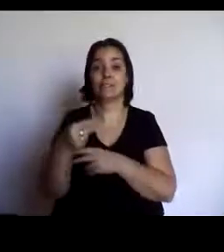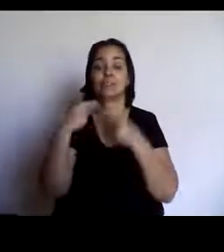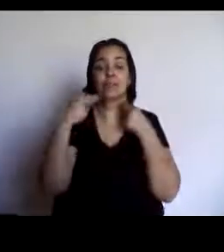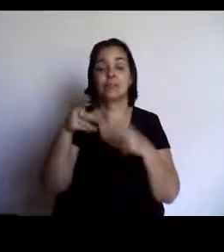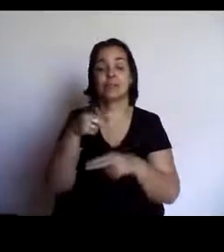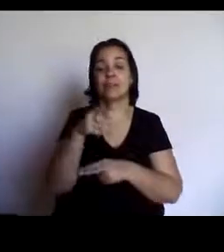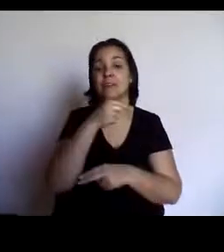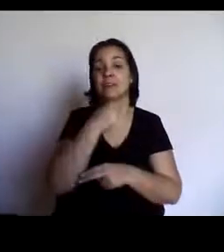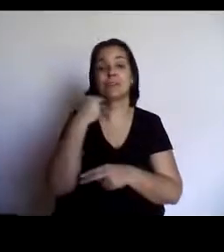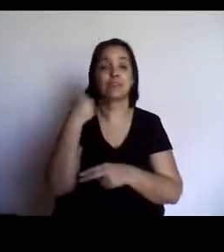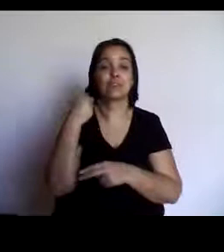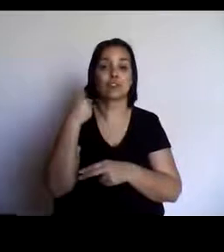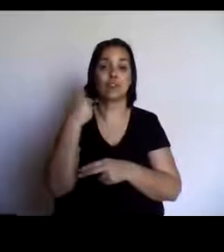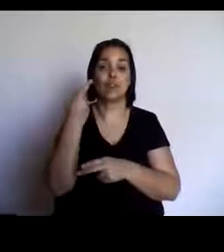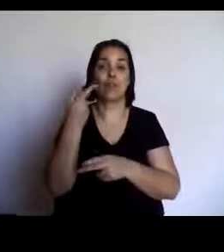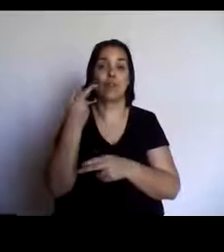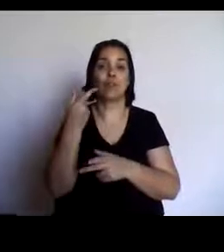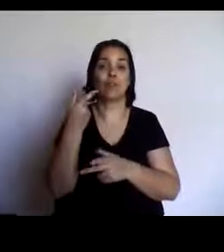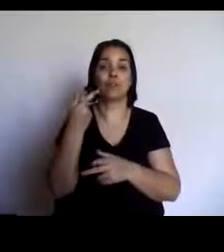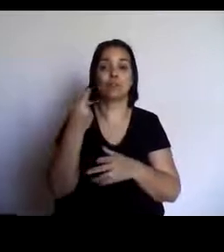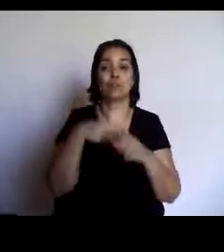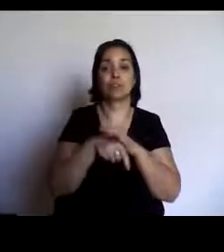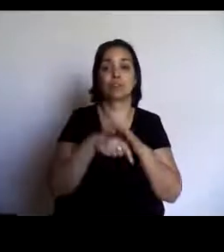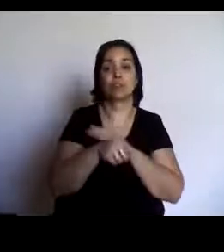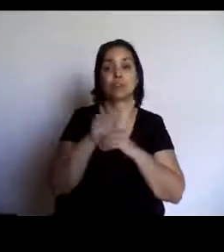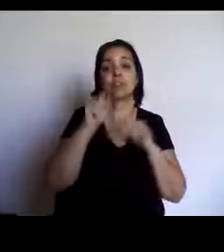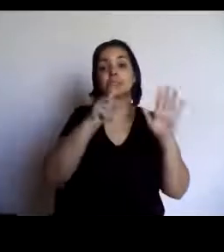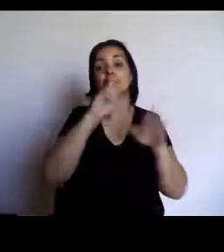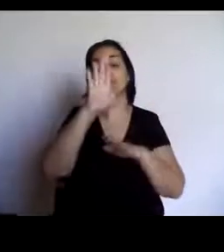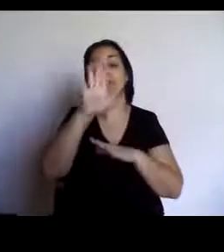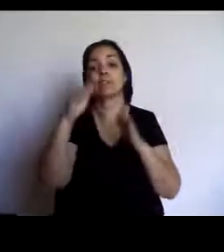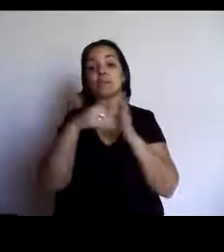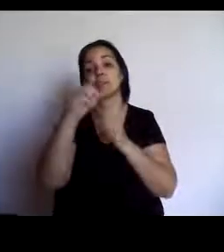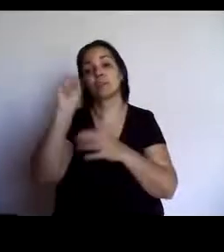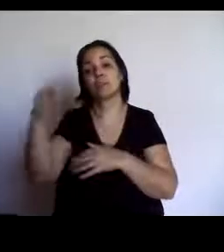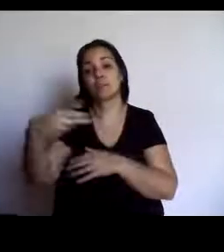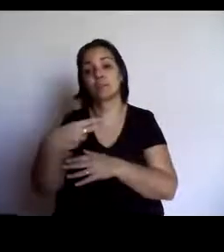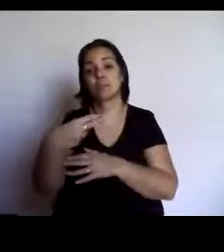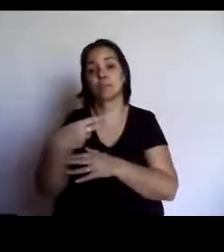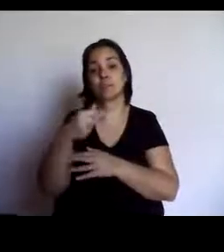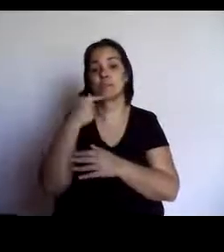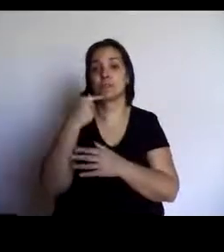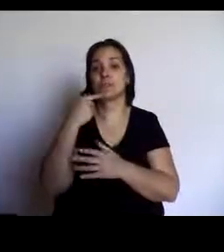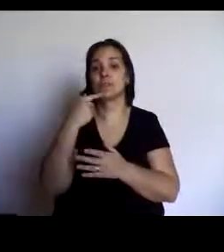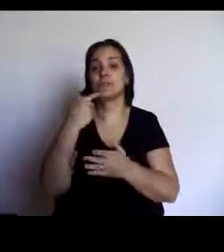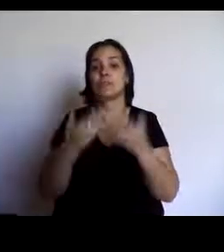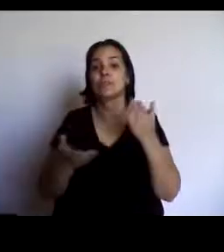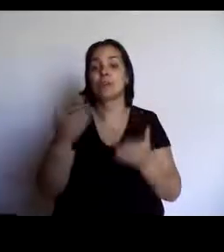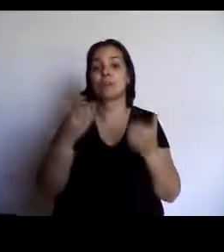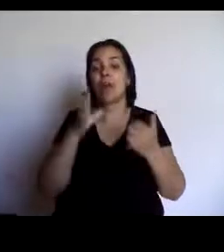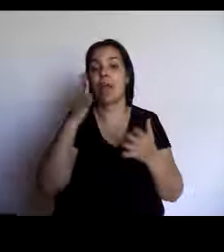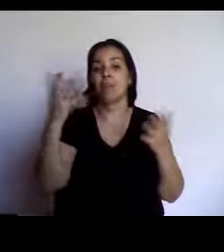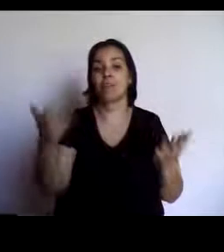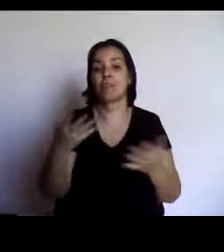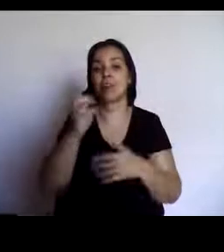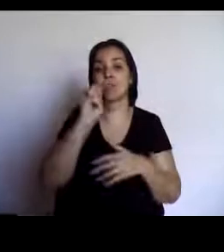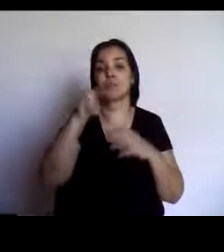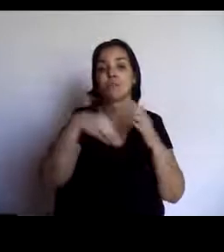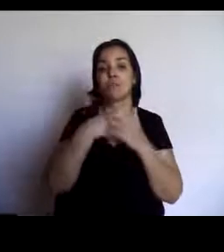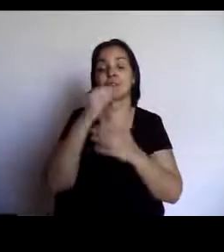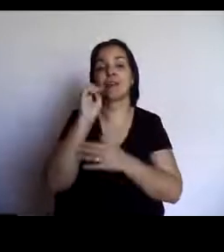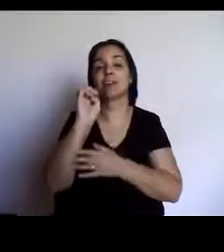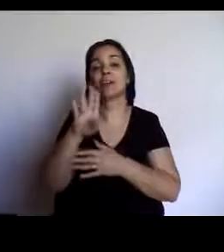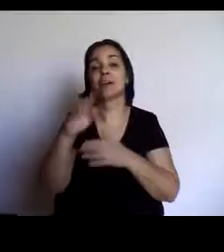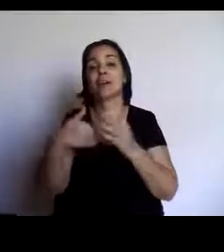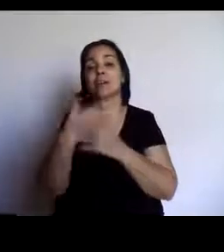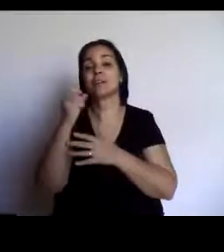concreto gestionó proyectos por aproximadamente 65 millones de euros, y comparar esa cifra con el periodo actual 2014-2020,